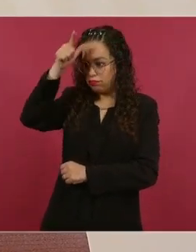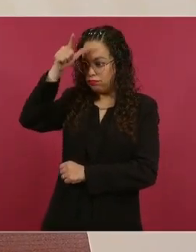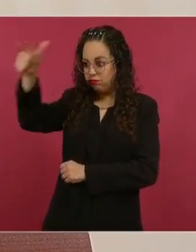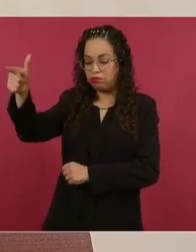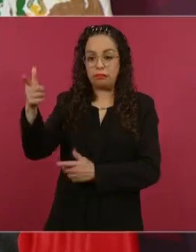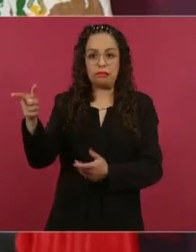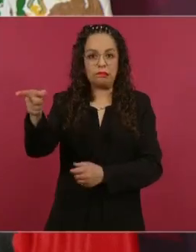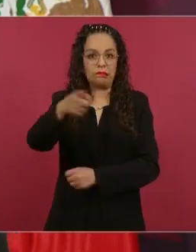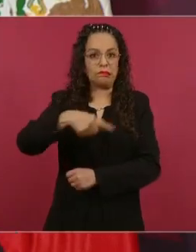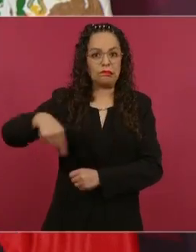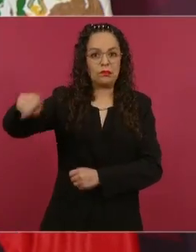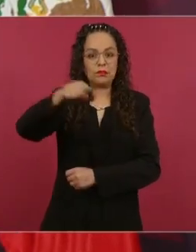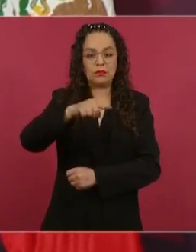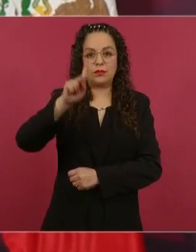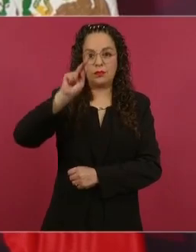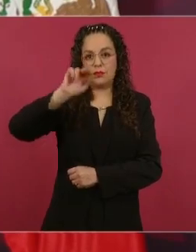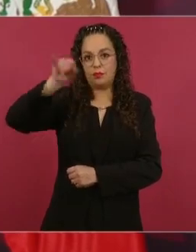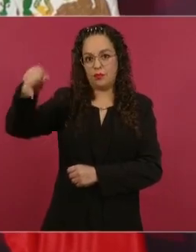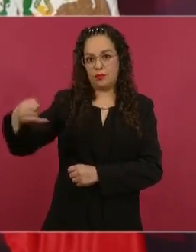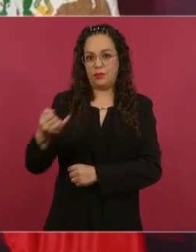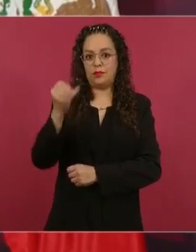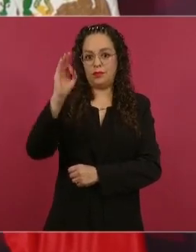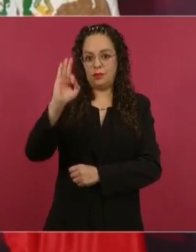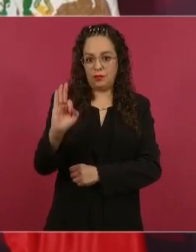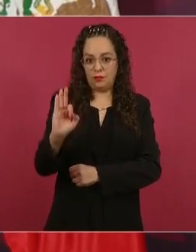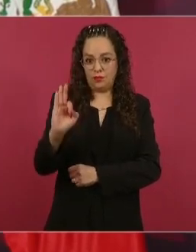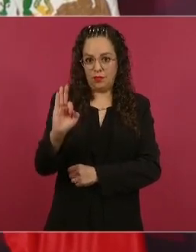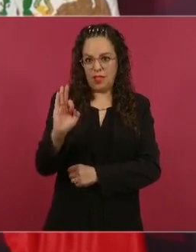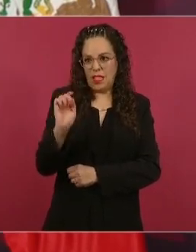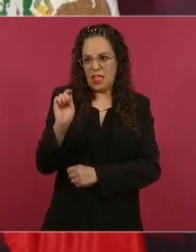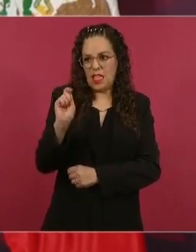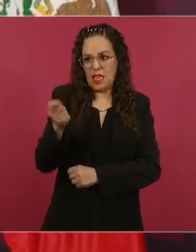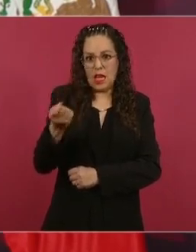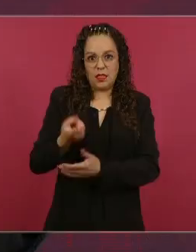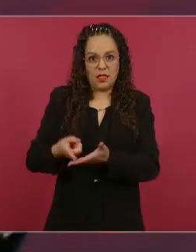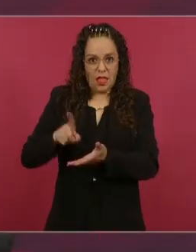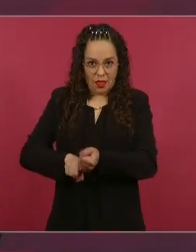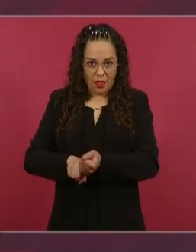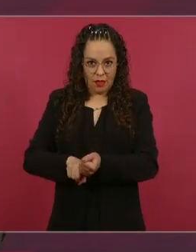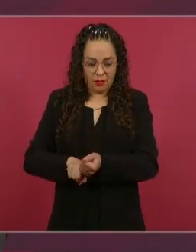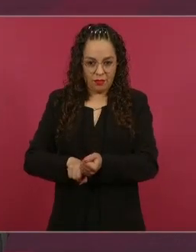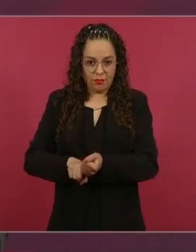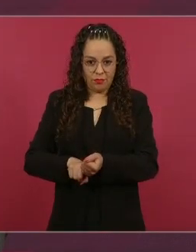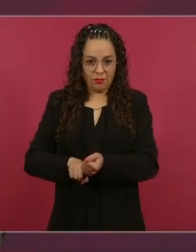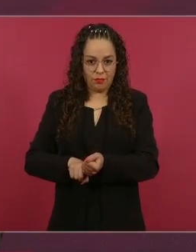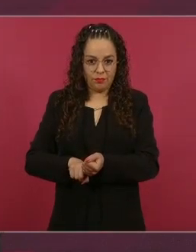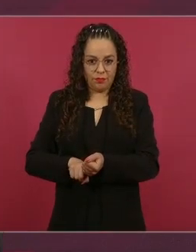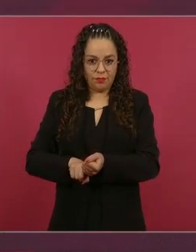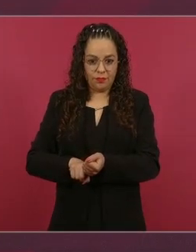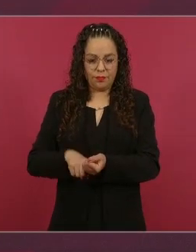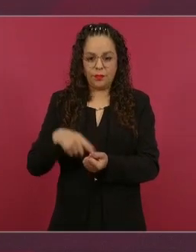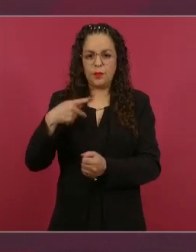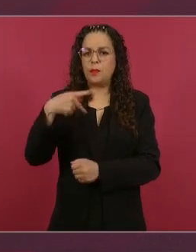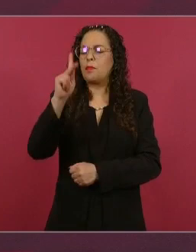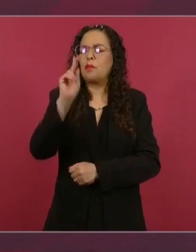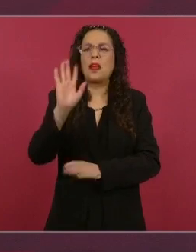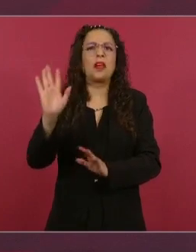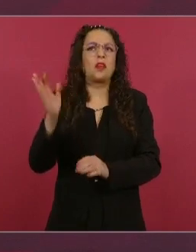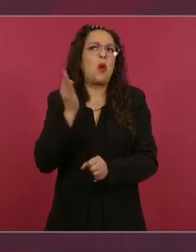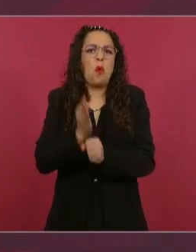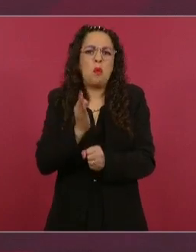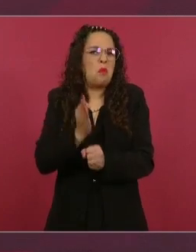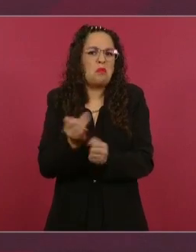del Poder Judicial, pero hasta hace poco, bueno, todavía, si se pregunta, a